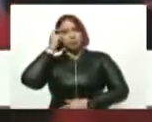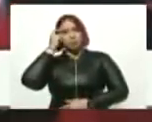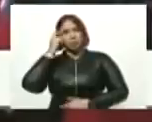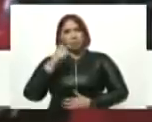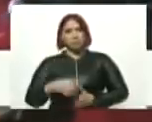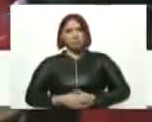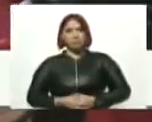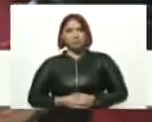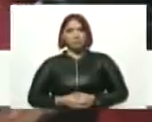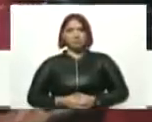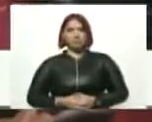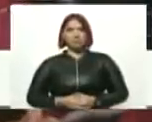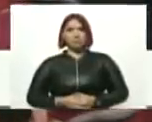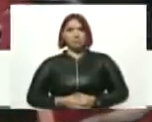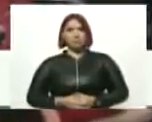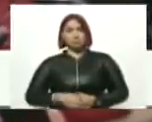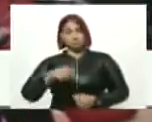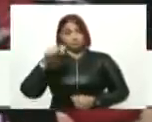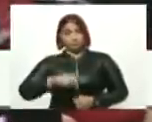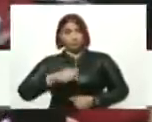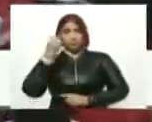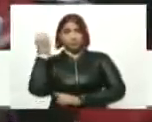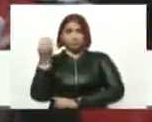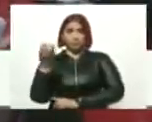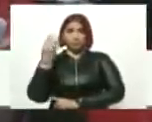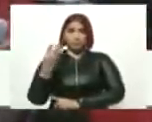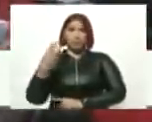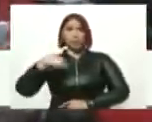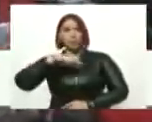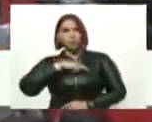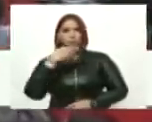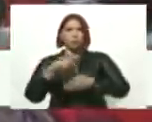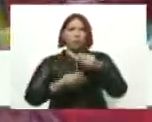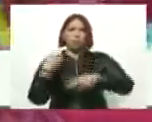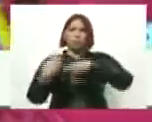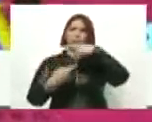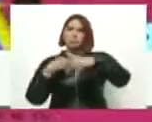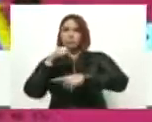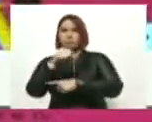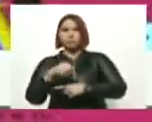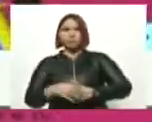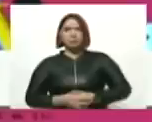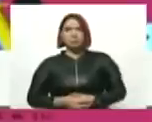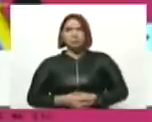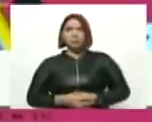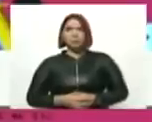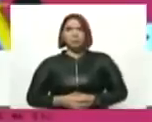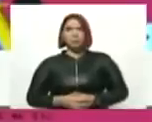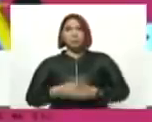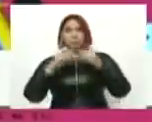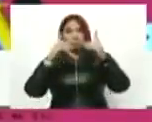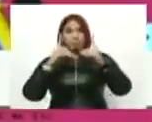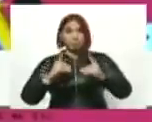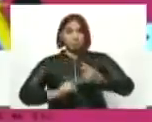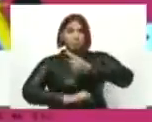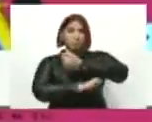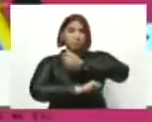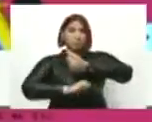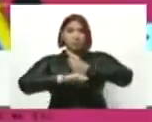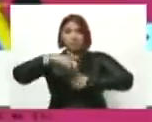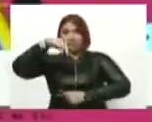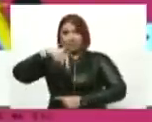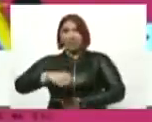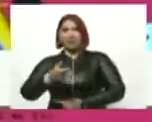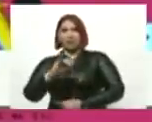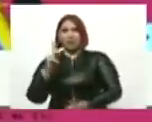hoy día, en este Congreso, lo que hemos hecho es revolucionar la decisión de las bases para que aquí esté